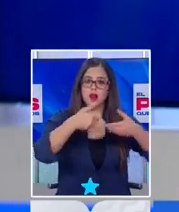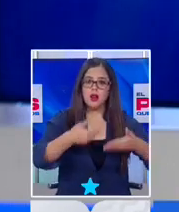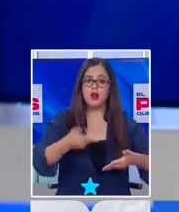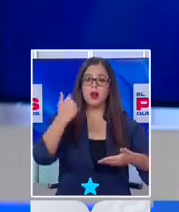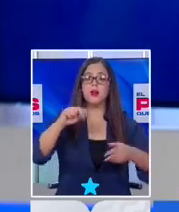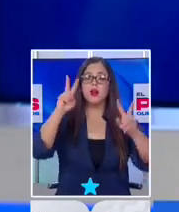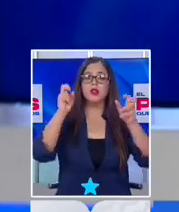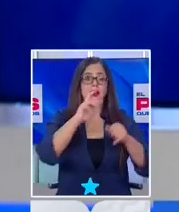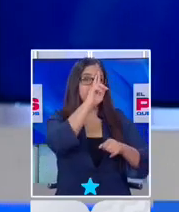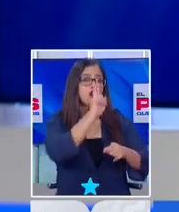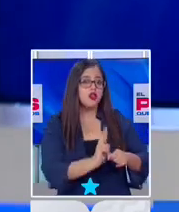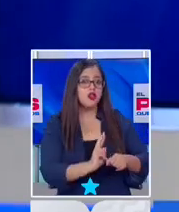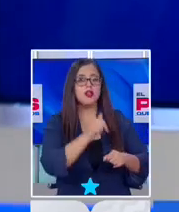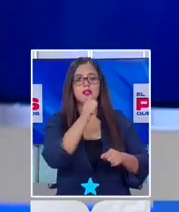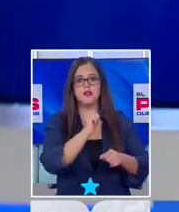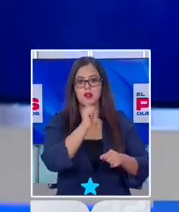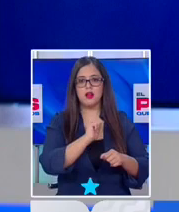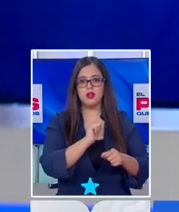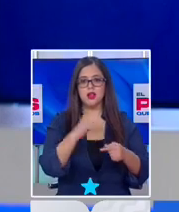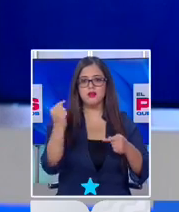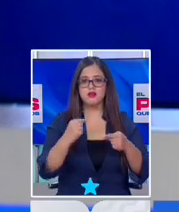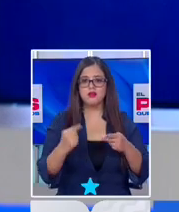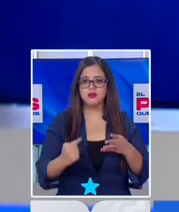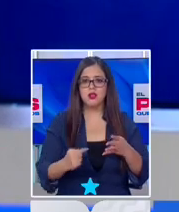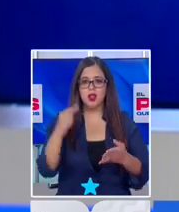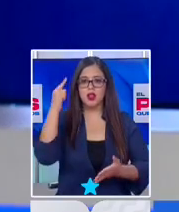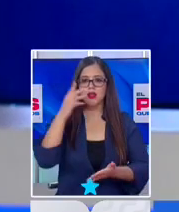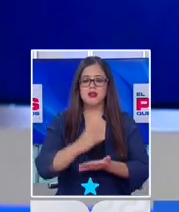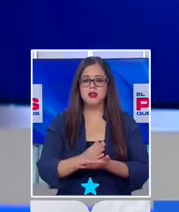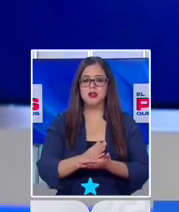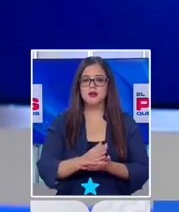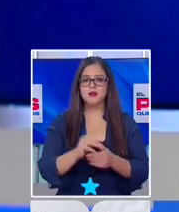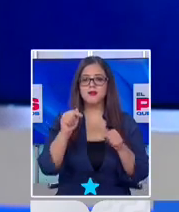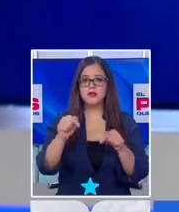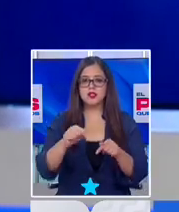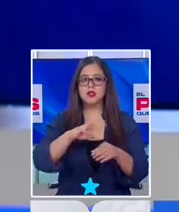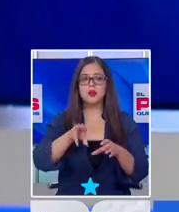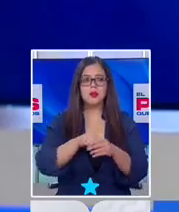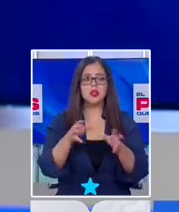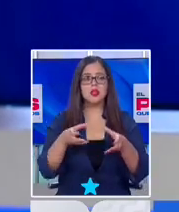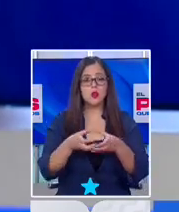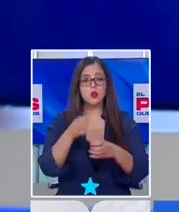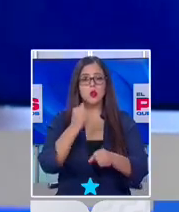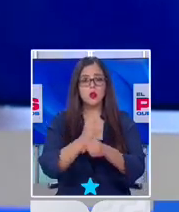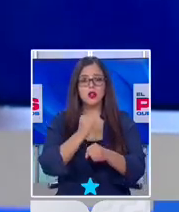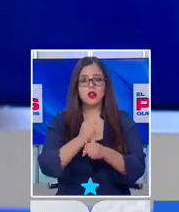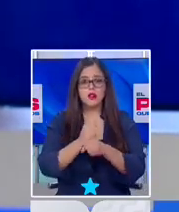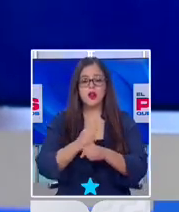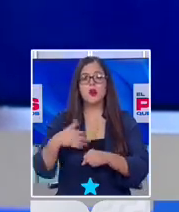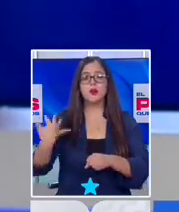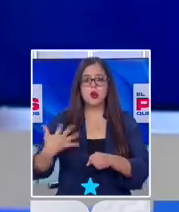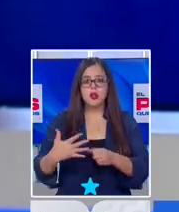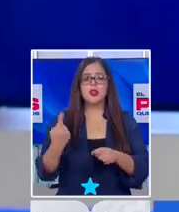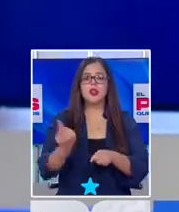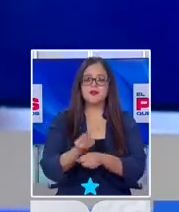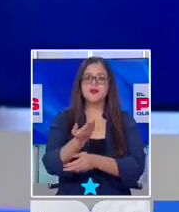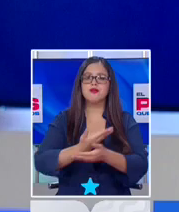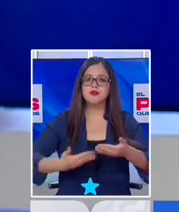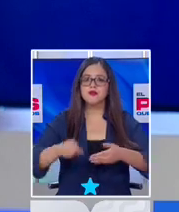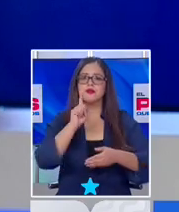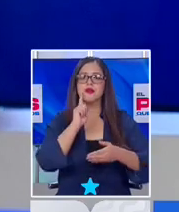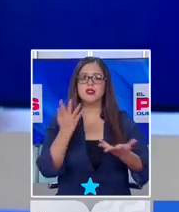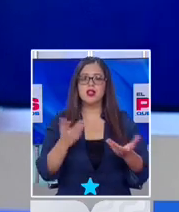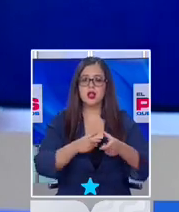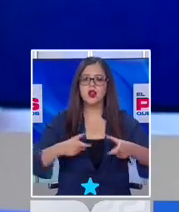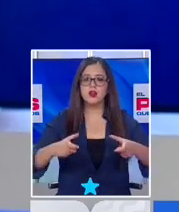competencias todavía no están del todo delimitada y yo creo que eso es parte de un trabajo bastante intenso y dialogante que está teniendo la comisión